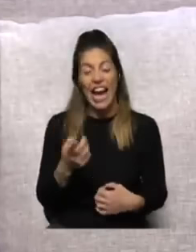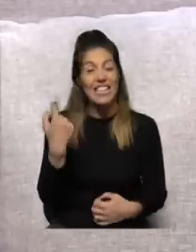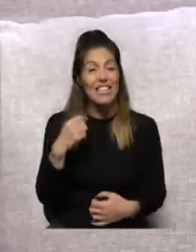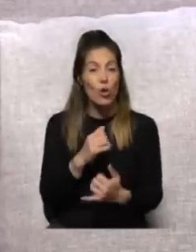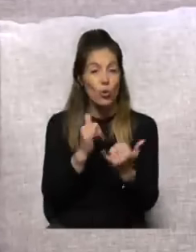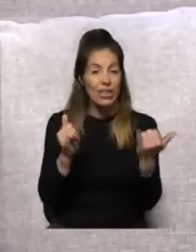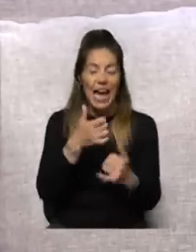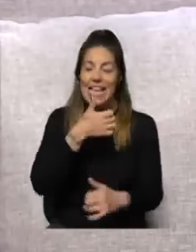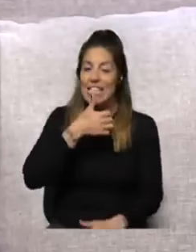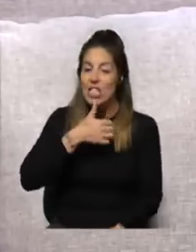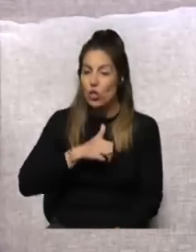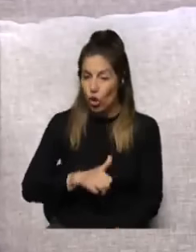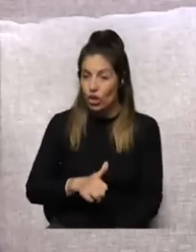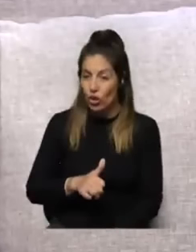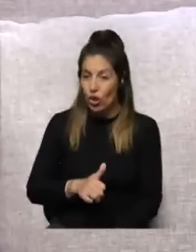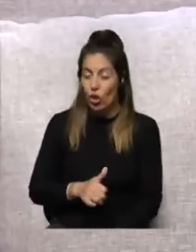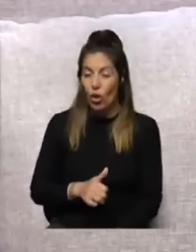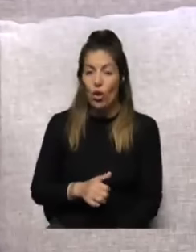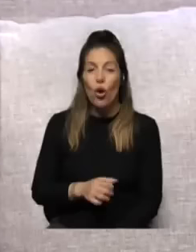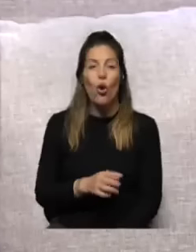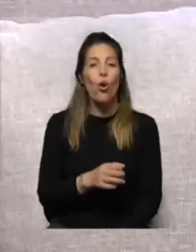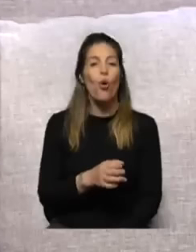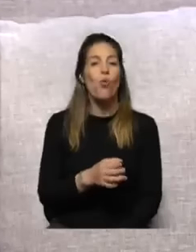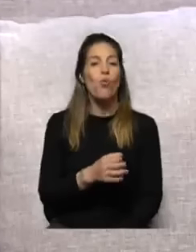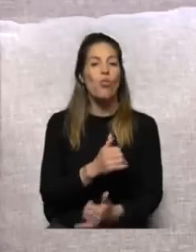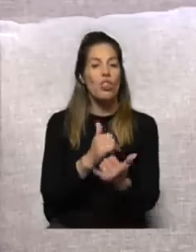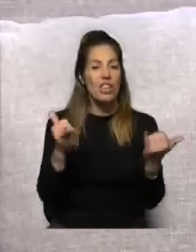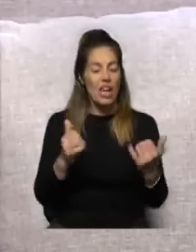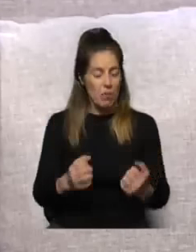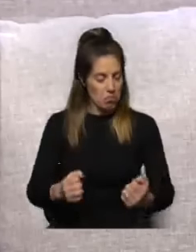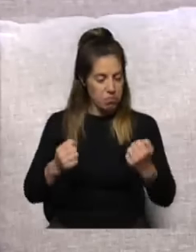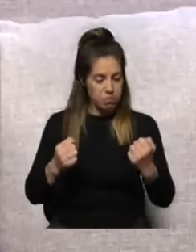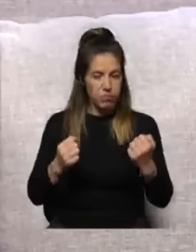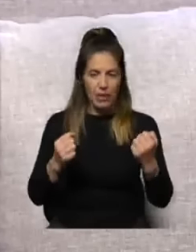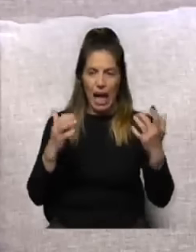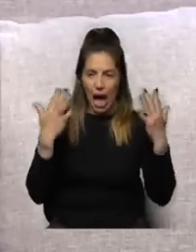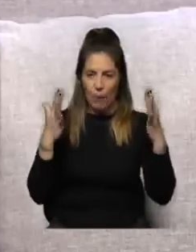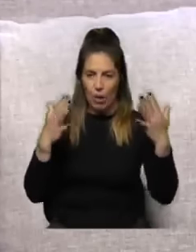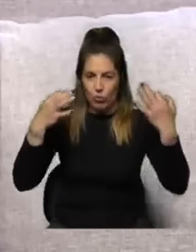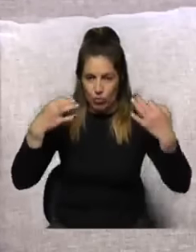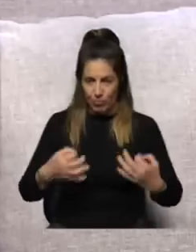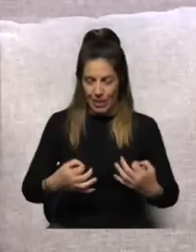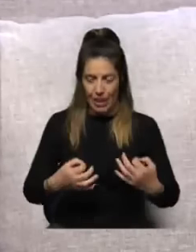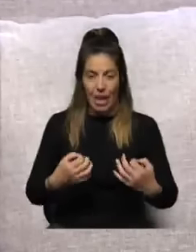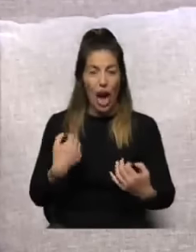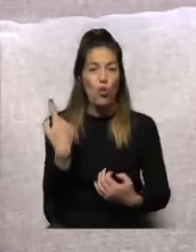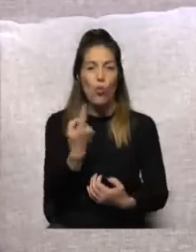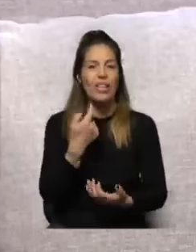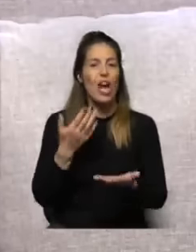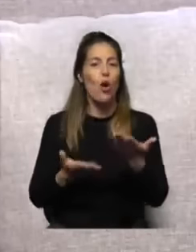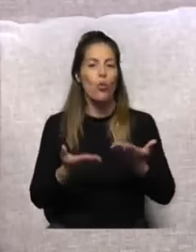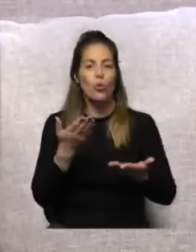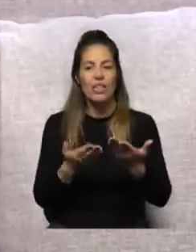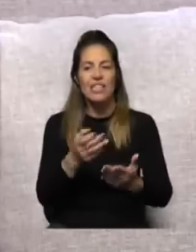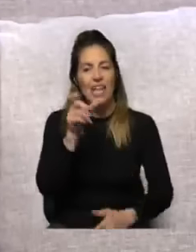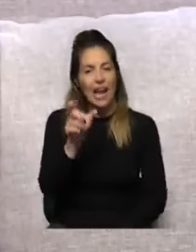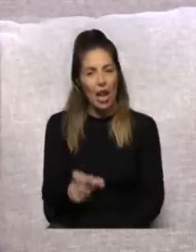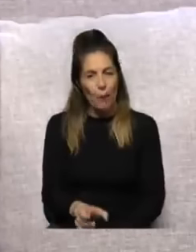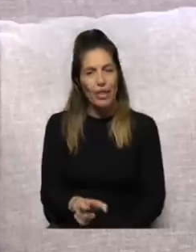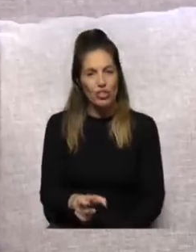histórico, un día de frente alta, de aplauso de pie a nuestra justicia, a las personas